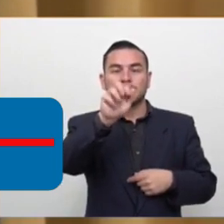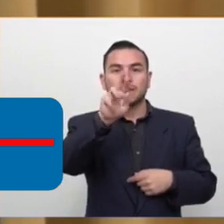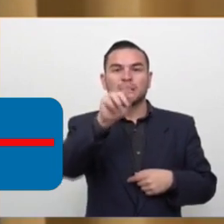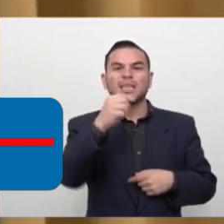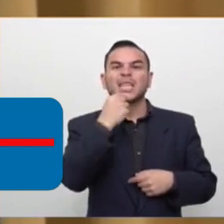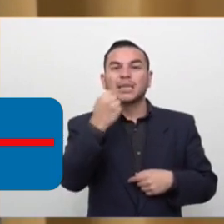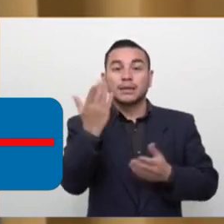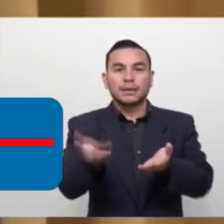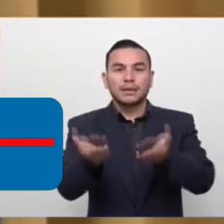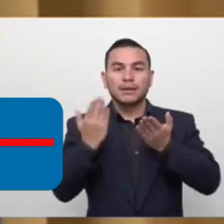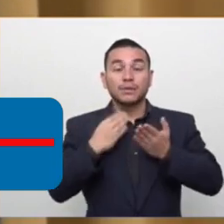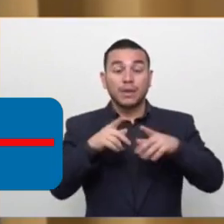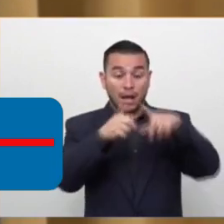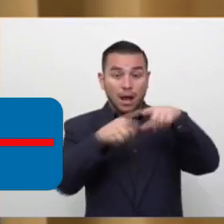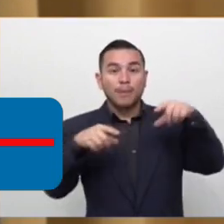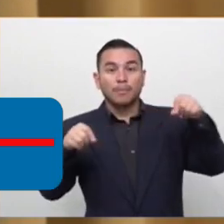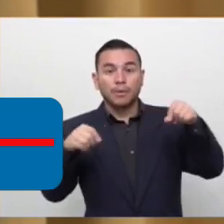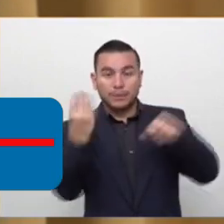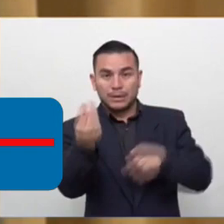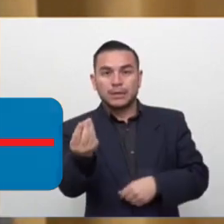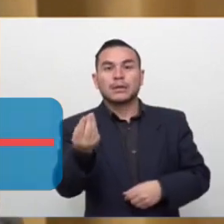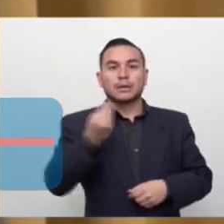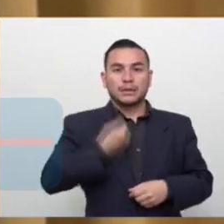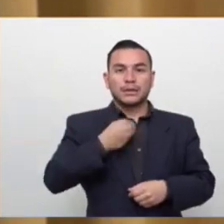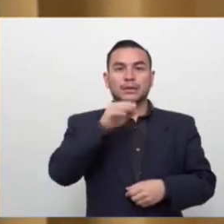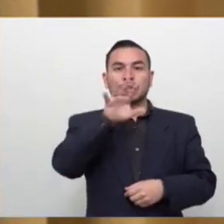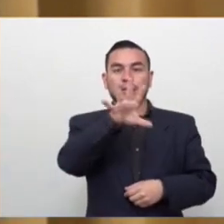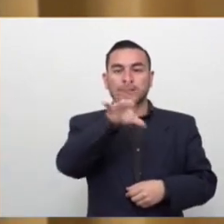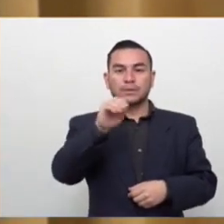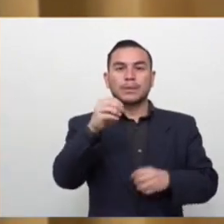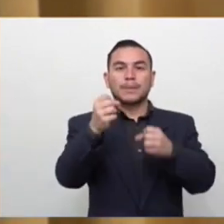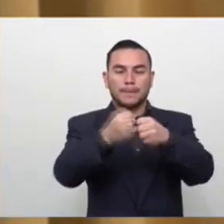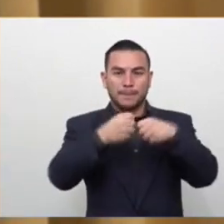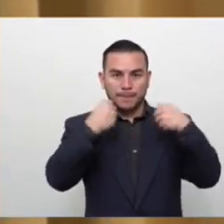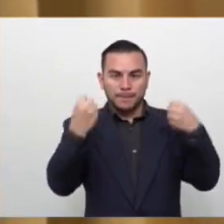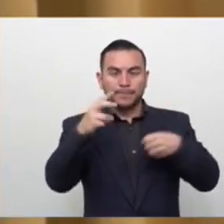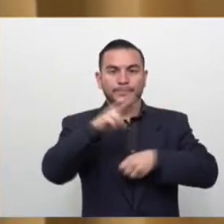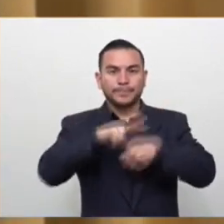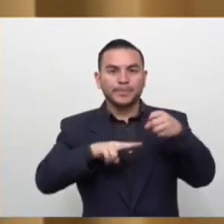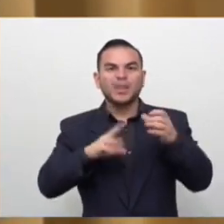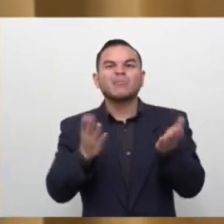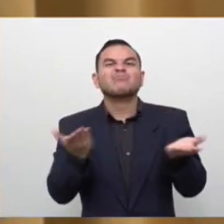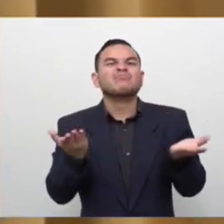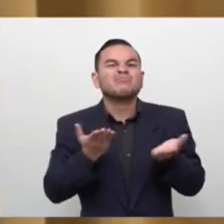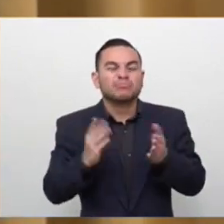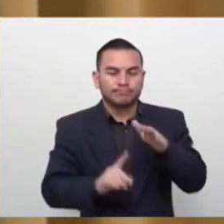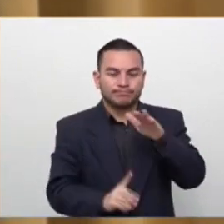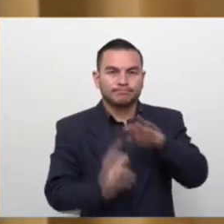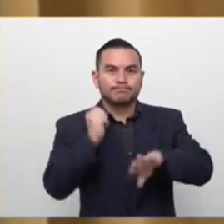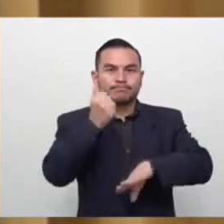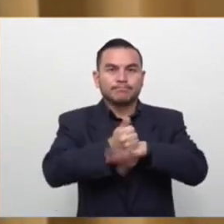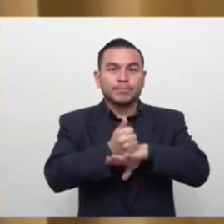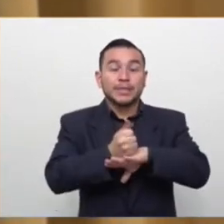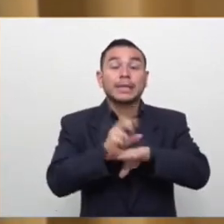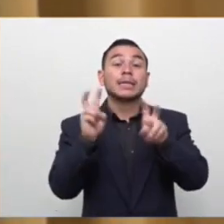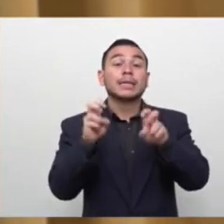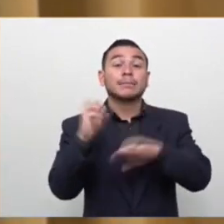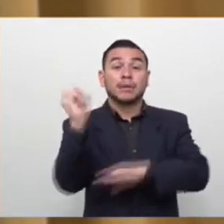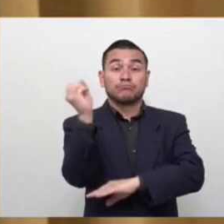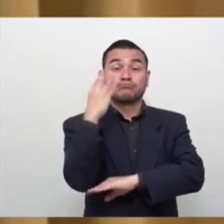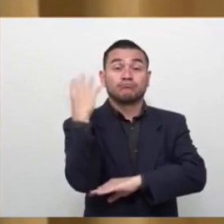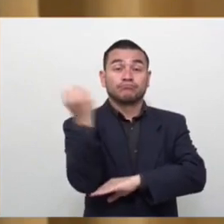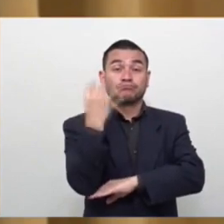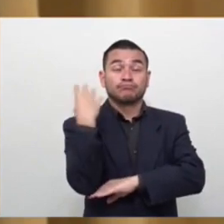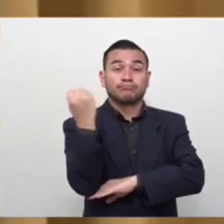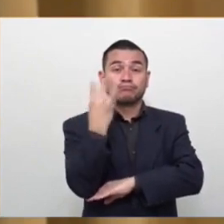millones que sé se genera a través de en el estado de emergencia